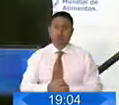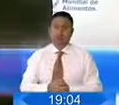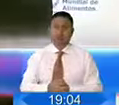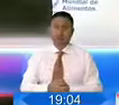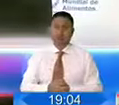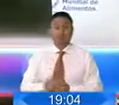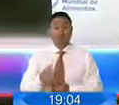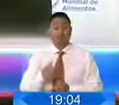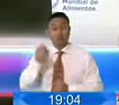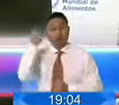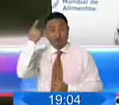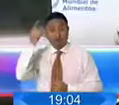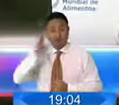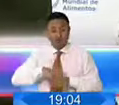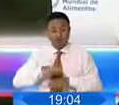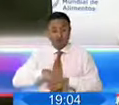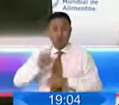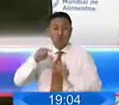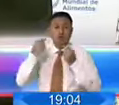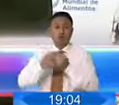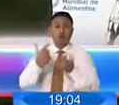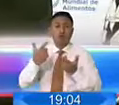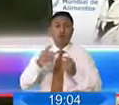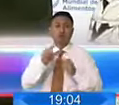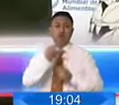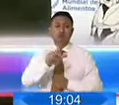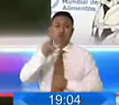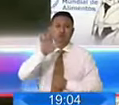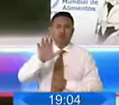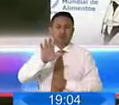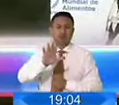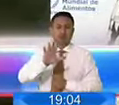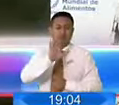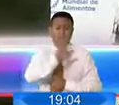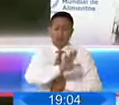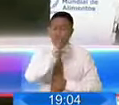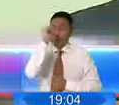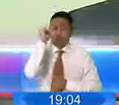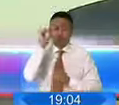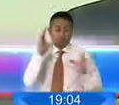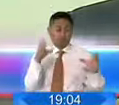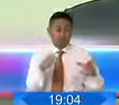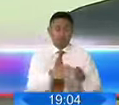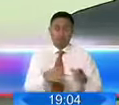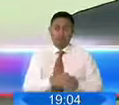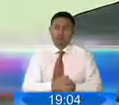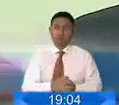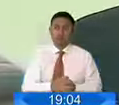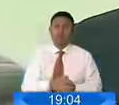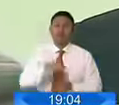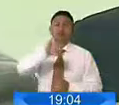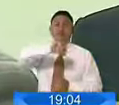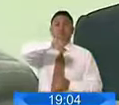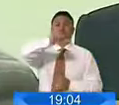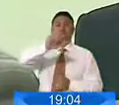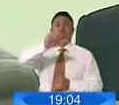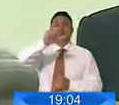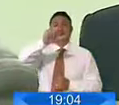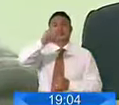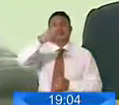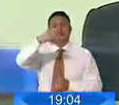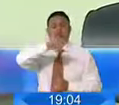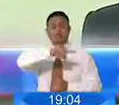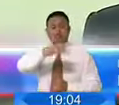pronunciamiento nace del bloque de legisladores de Alianza País, tienen el pleno derecho de hacerlo. Gustavo Yal, presidente del Consejo de la